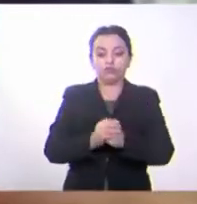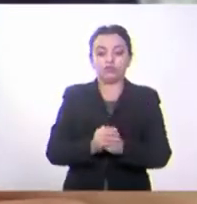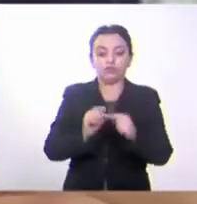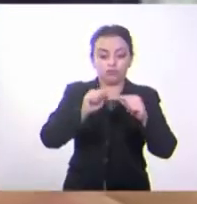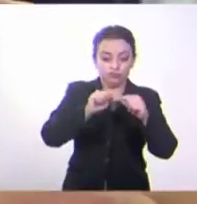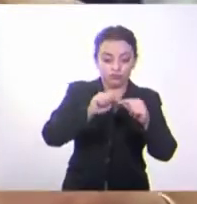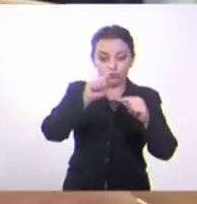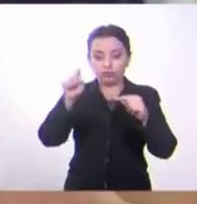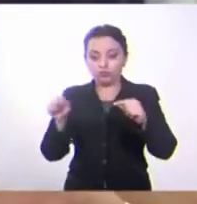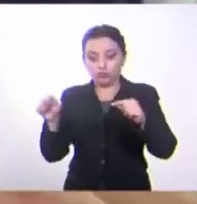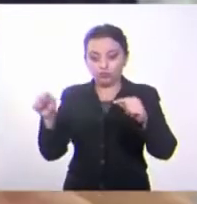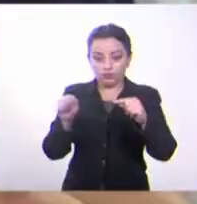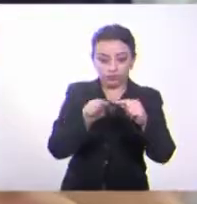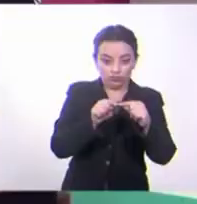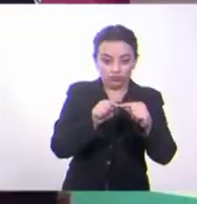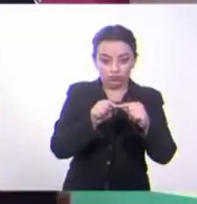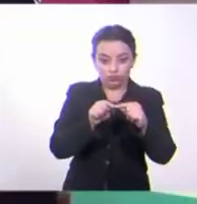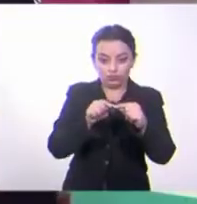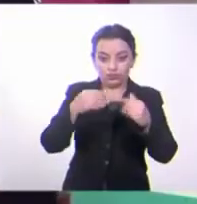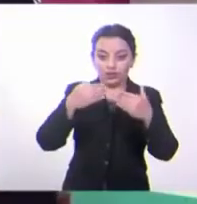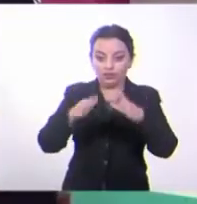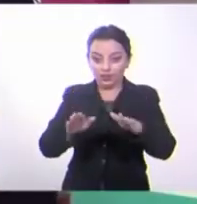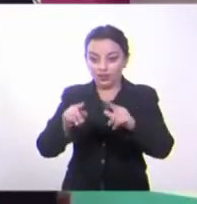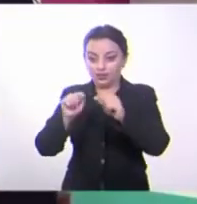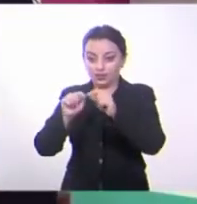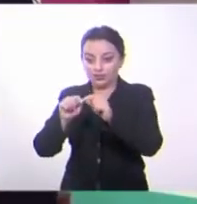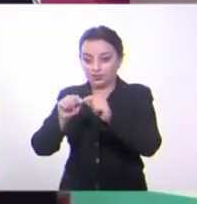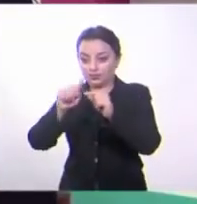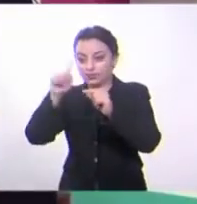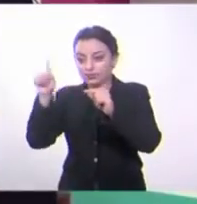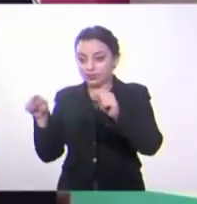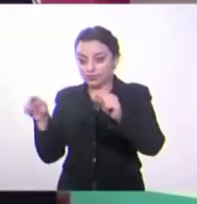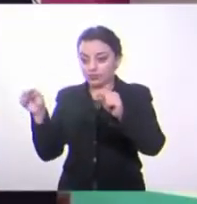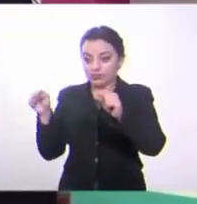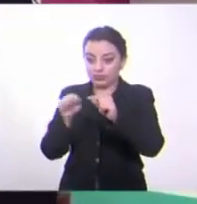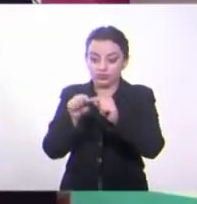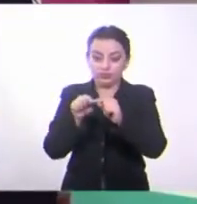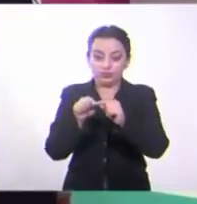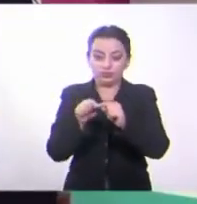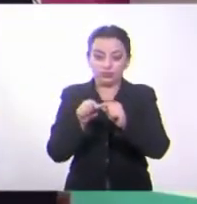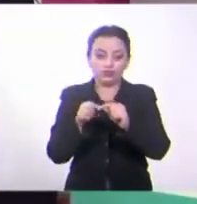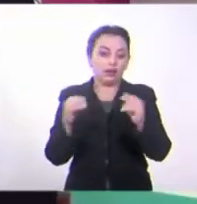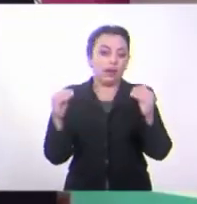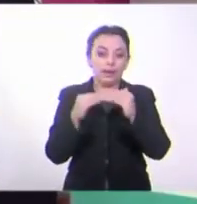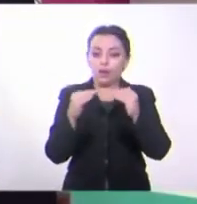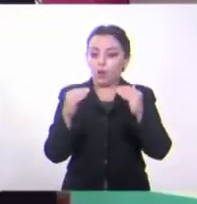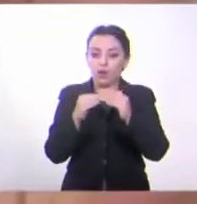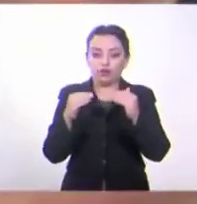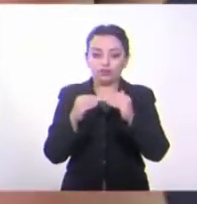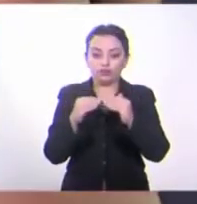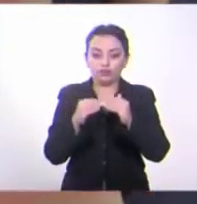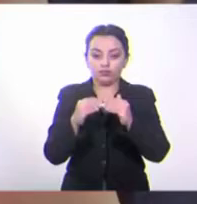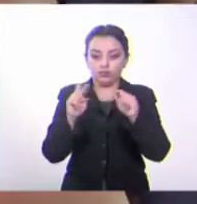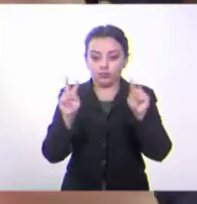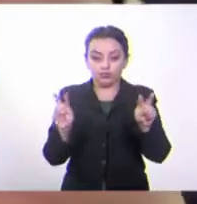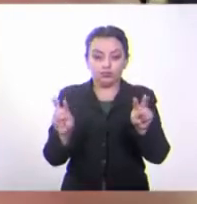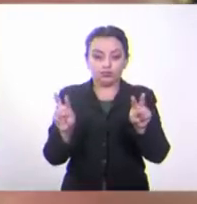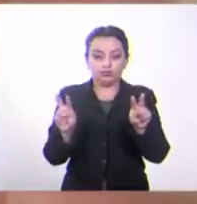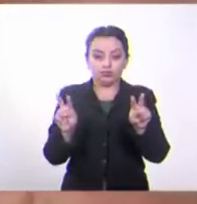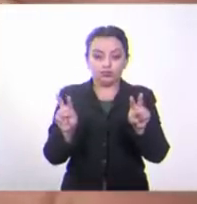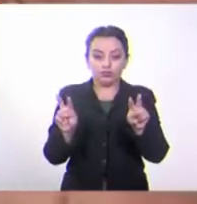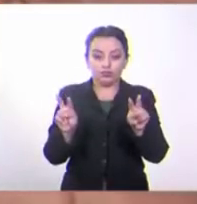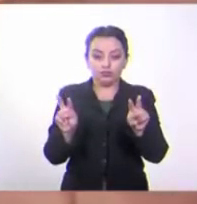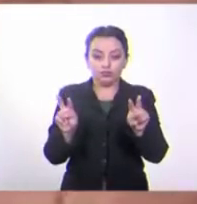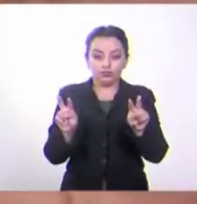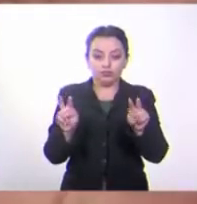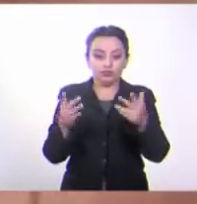Veo que tienen formas diferentes, pero siguen siendo transportadores y miden lo mismo, así que aunque los vean diferentes no hay problema. Sí, los elementos